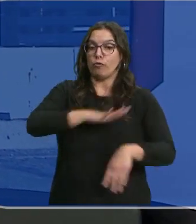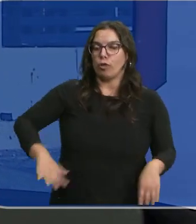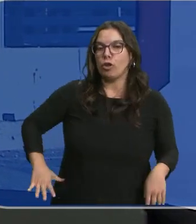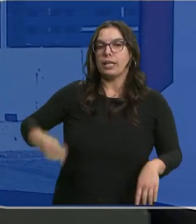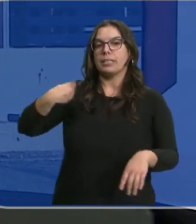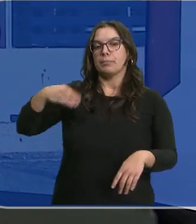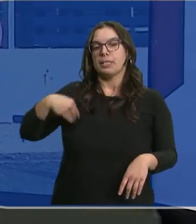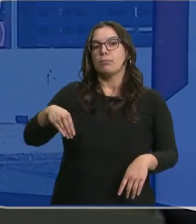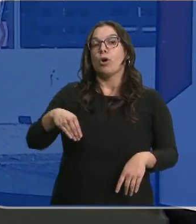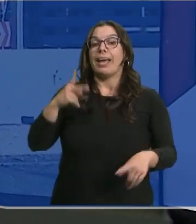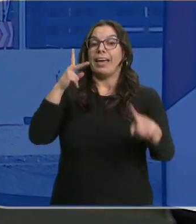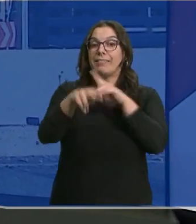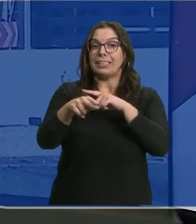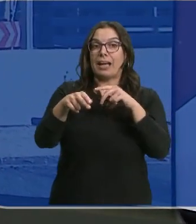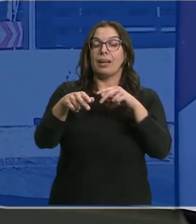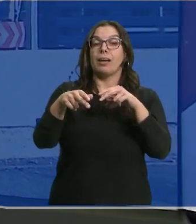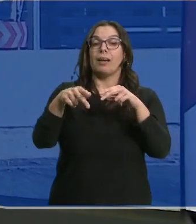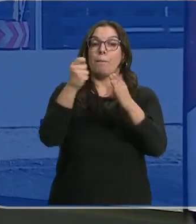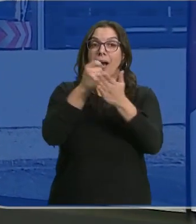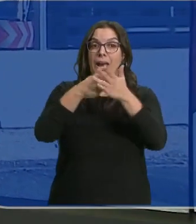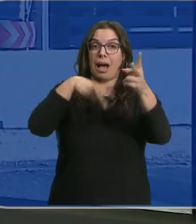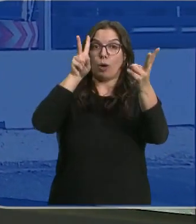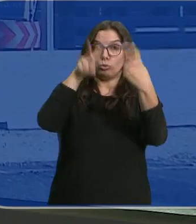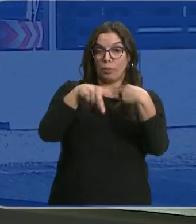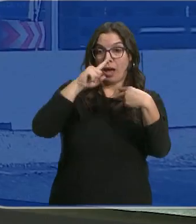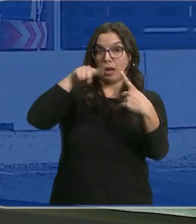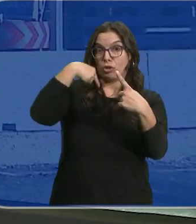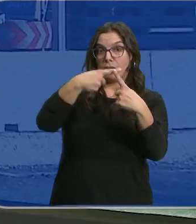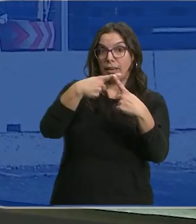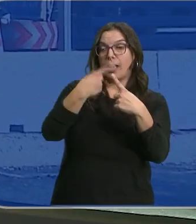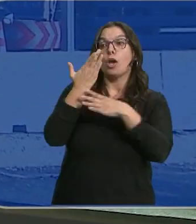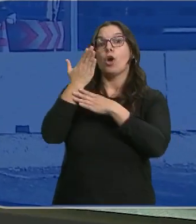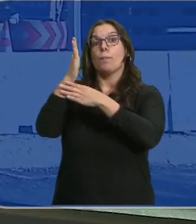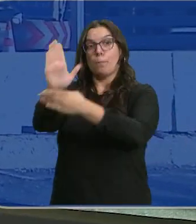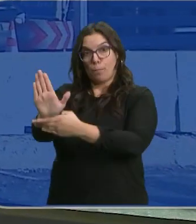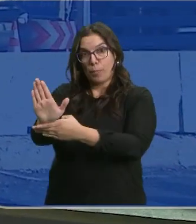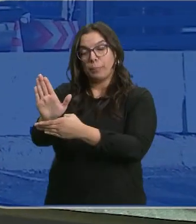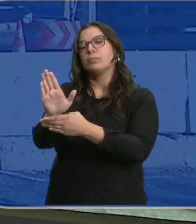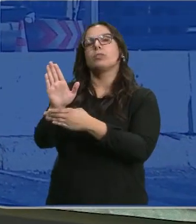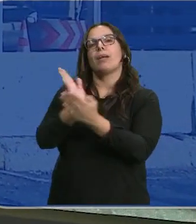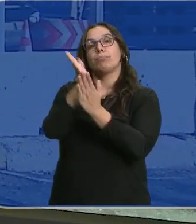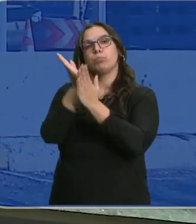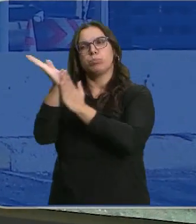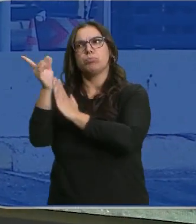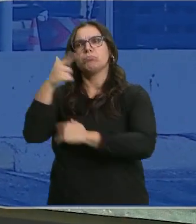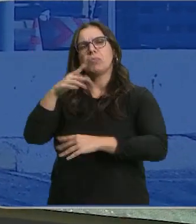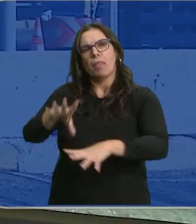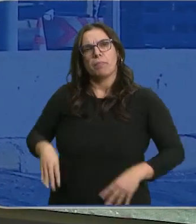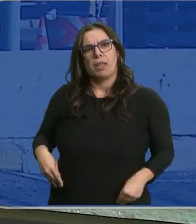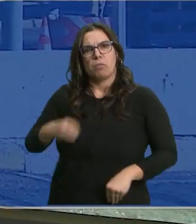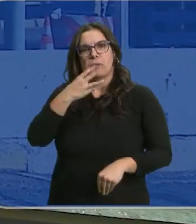las alternativas que han planteado para no tener que poner peajes en las autovías el año que viene, como prometió Moncloa a Bruselas en el plan de recuperación.